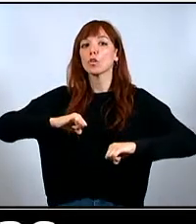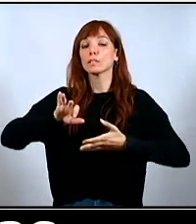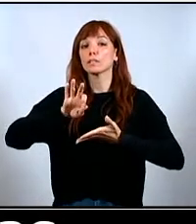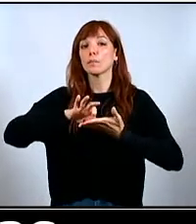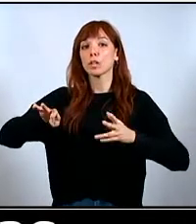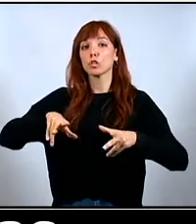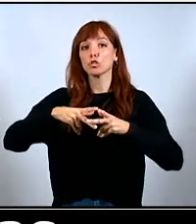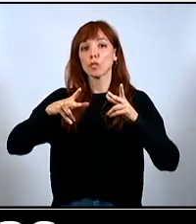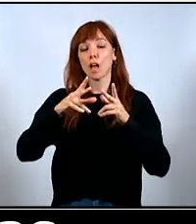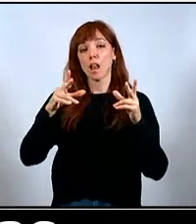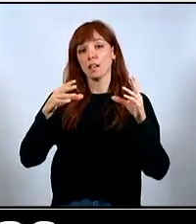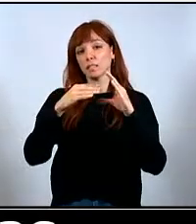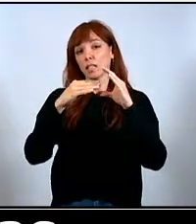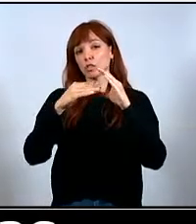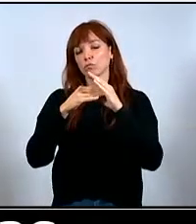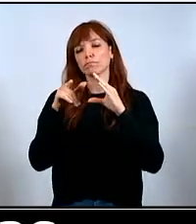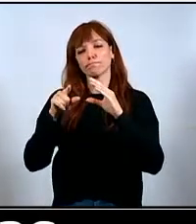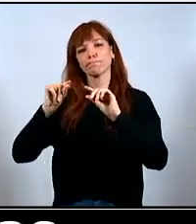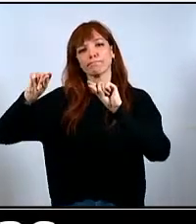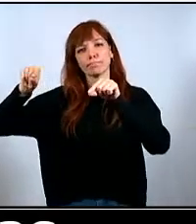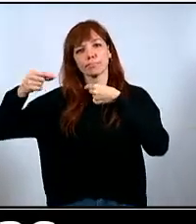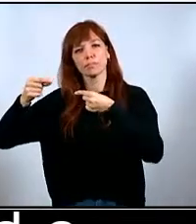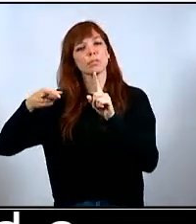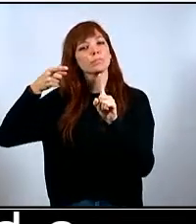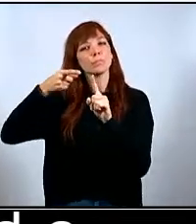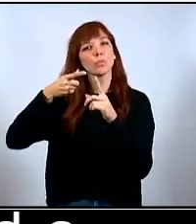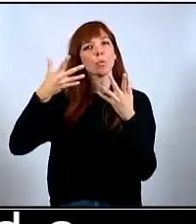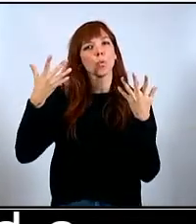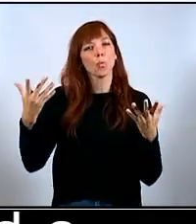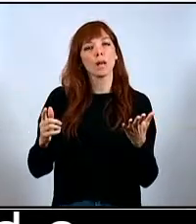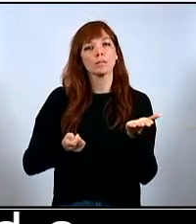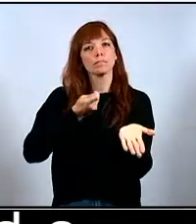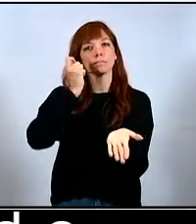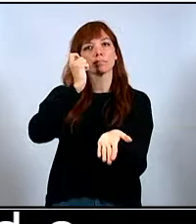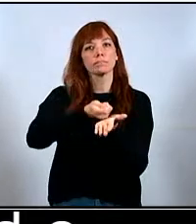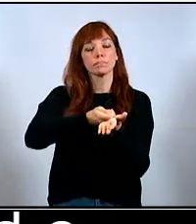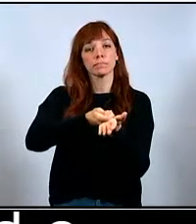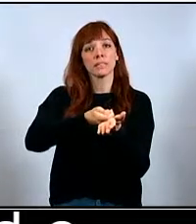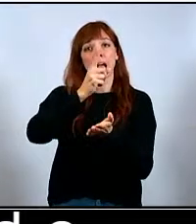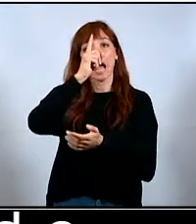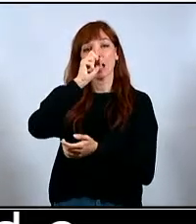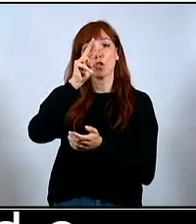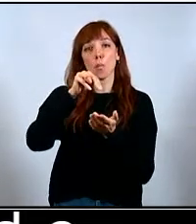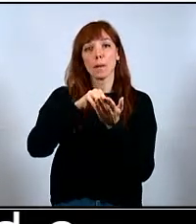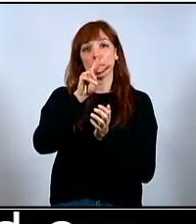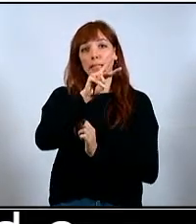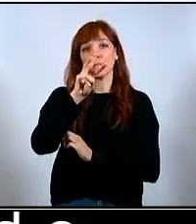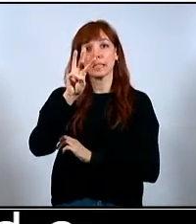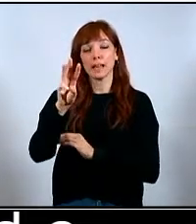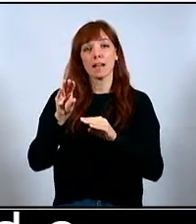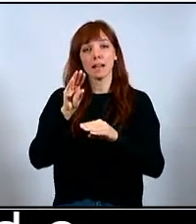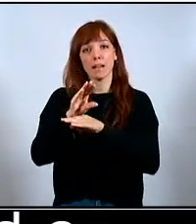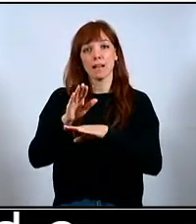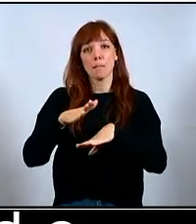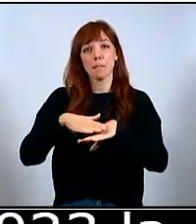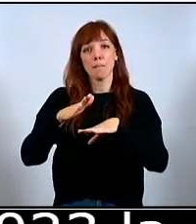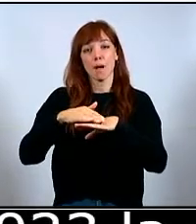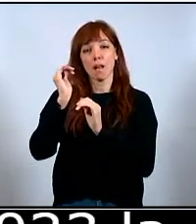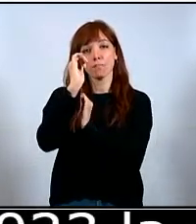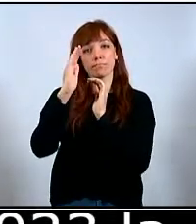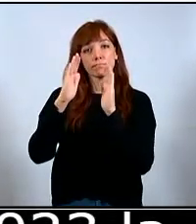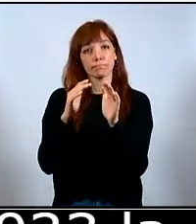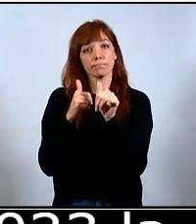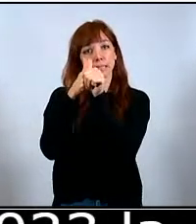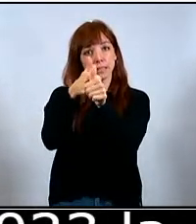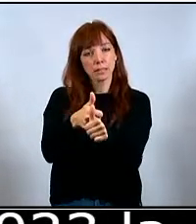el IMSERSO, para pagar las ayudas a la dependencia correspondientes al año 2023. Para ello, la Junta de Extremadura va a